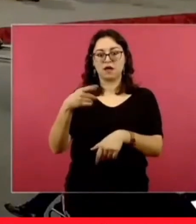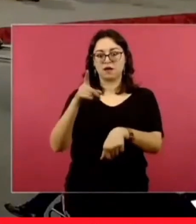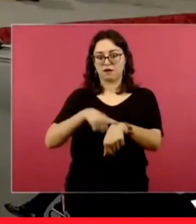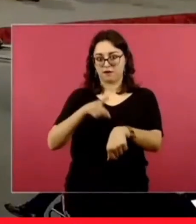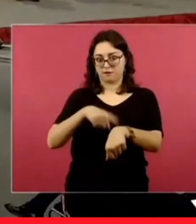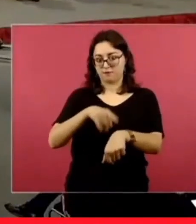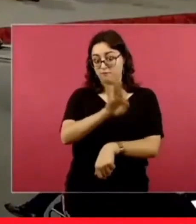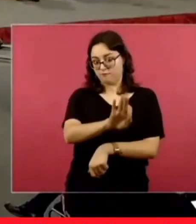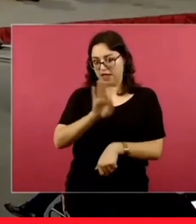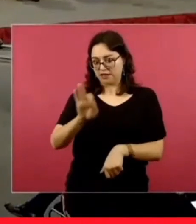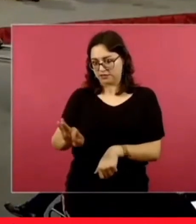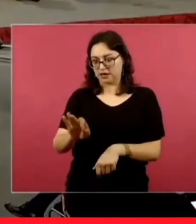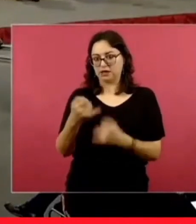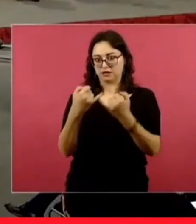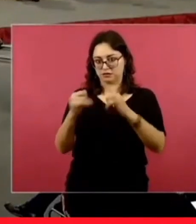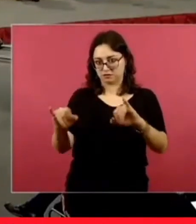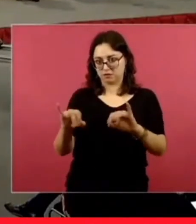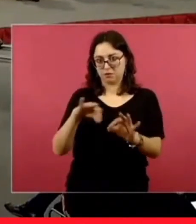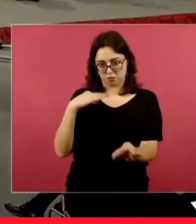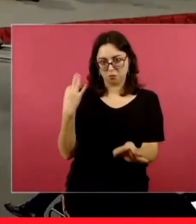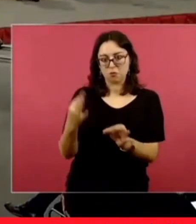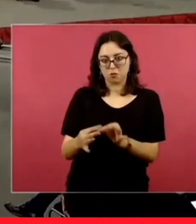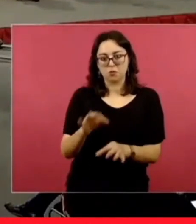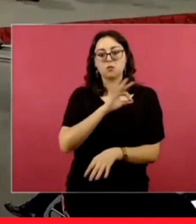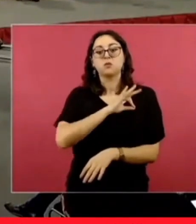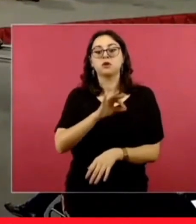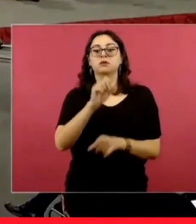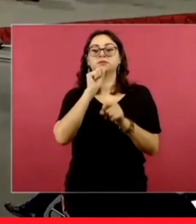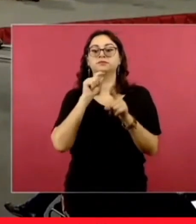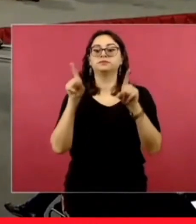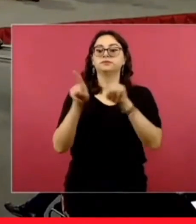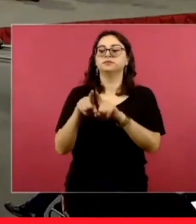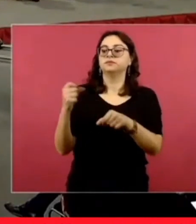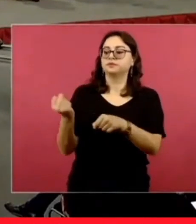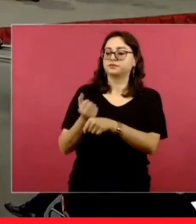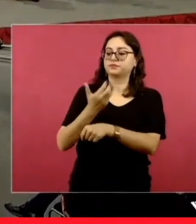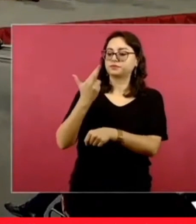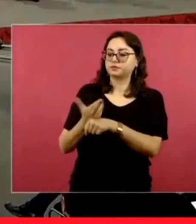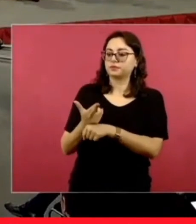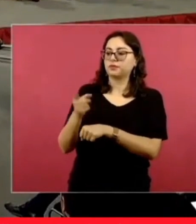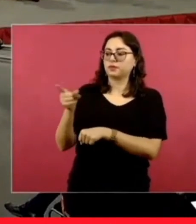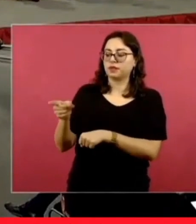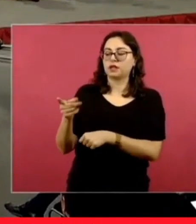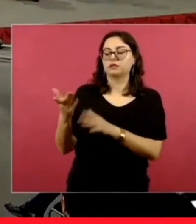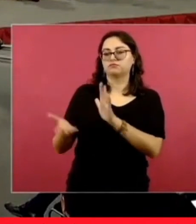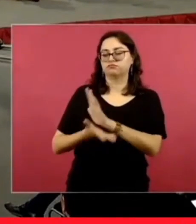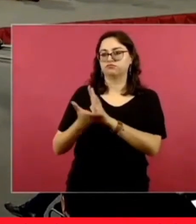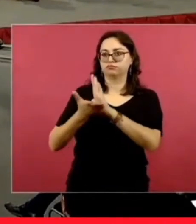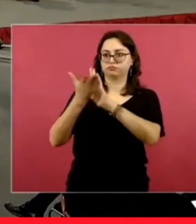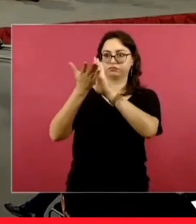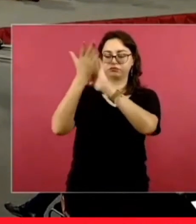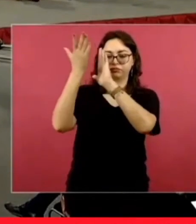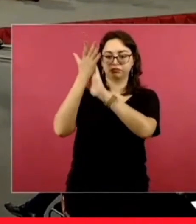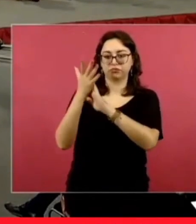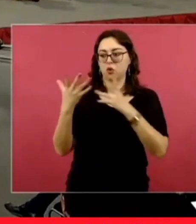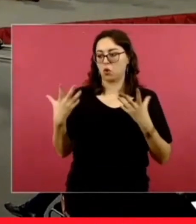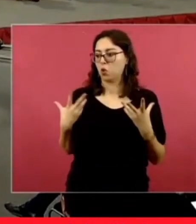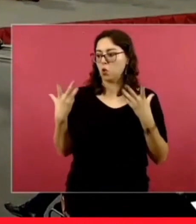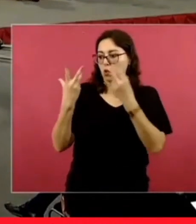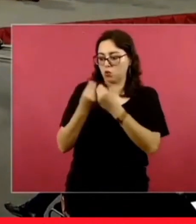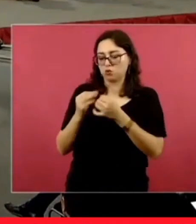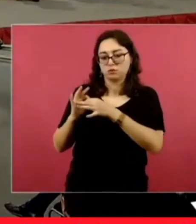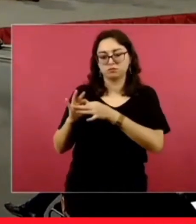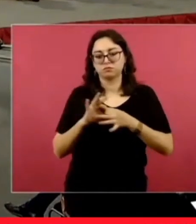esos tiempos de ejecución de la obra, y también el secretario de Infraestrutura y Comunicaciones, porque es una obra que trabajamos de manera muy